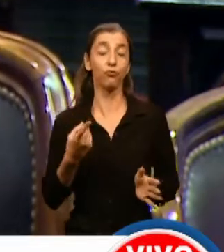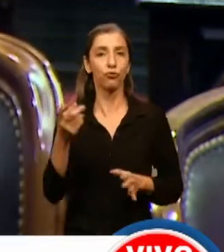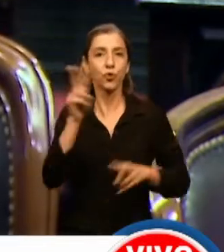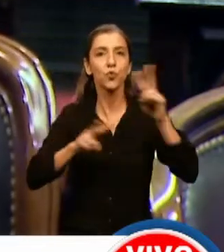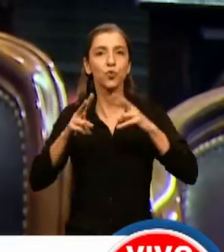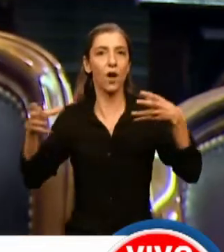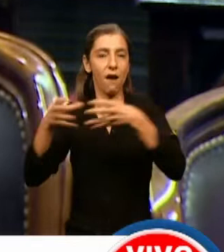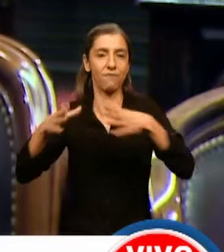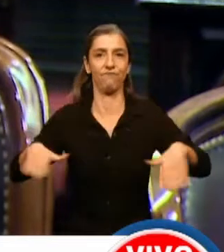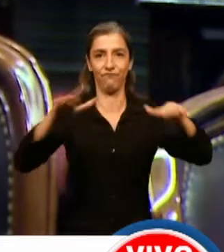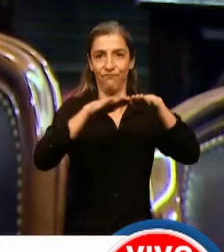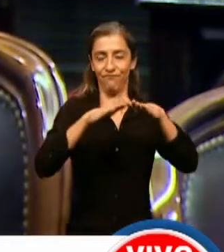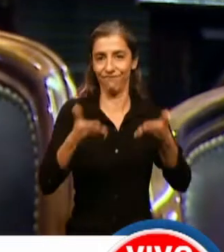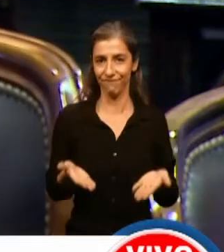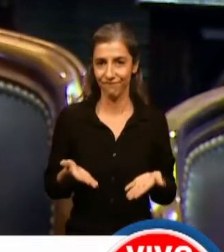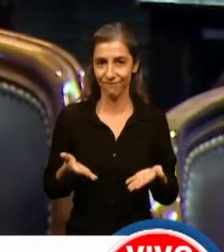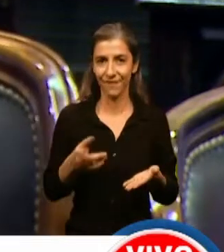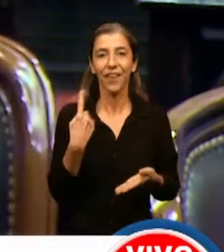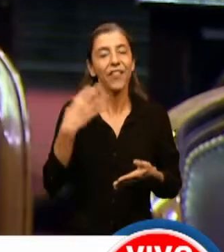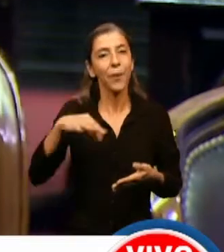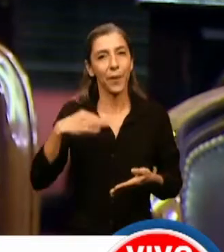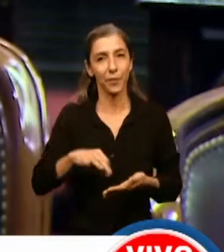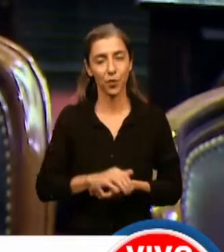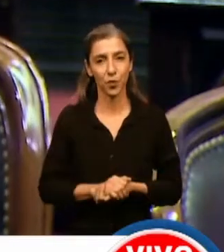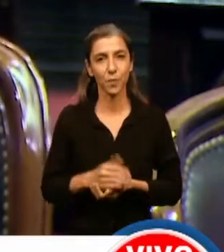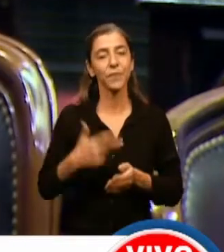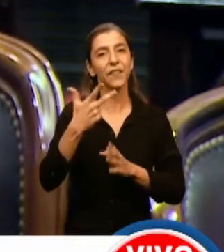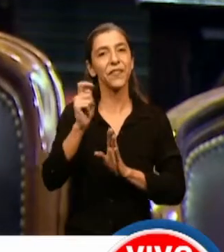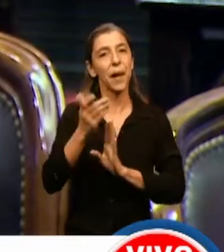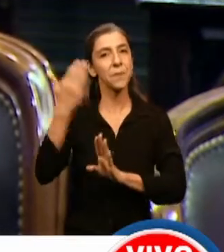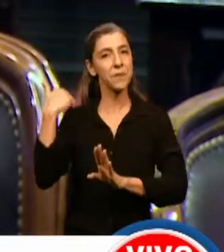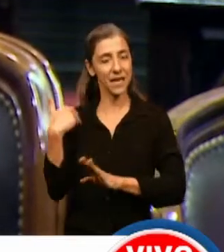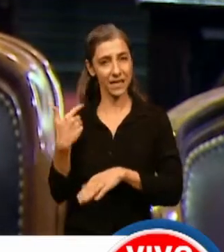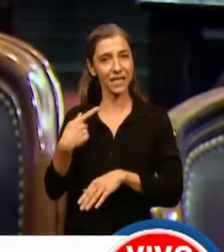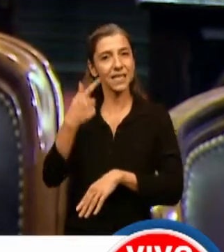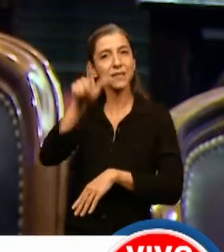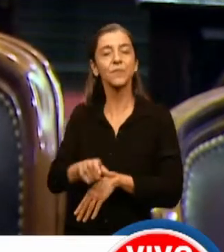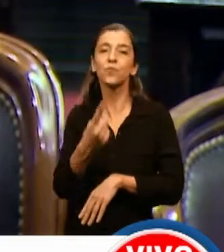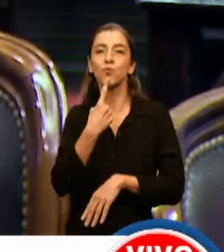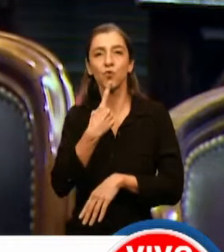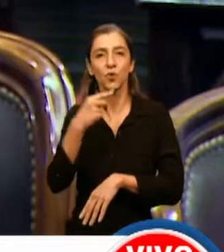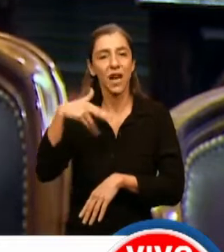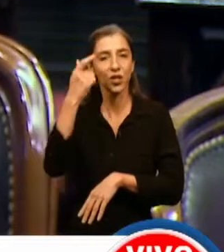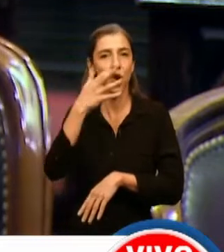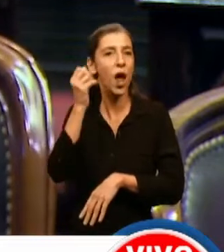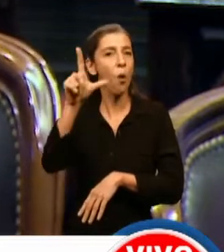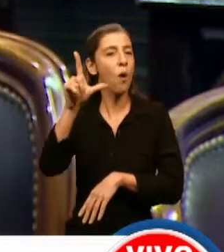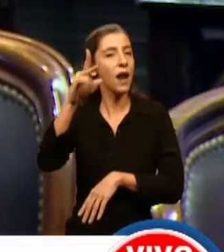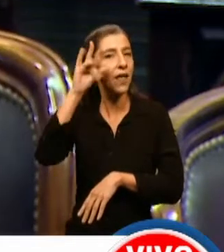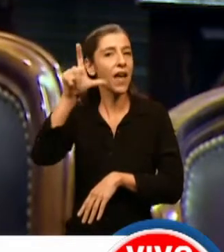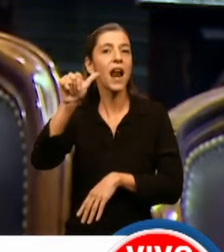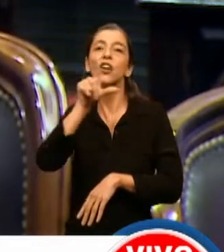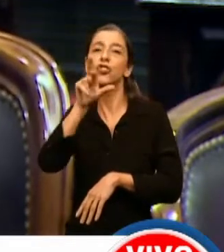de un pibe trans, Tehuel de la Torre, otra víctima del odio travesti